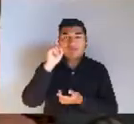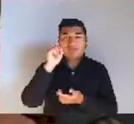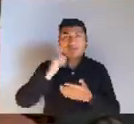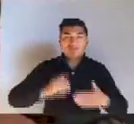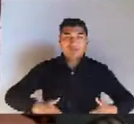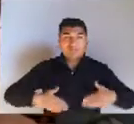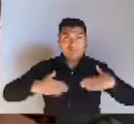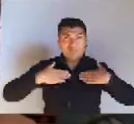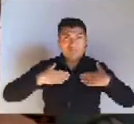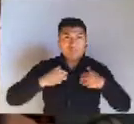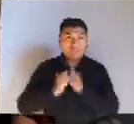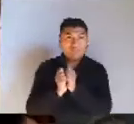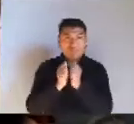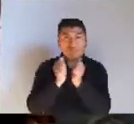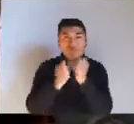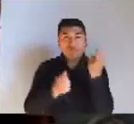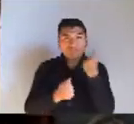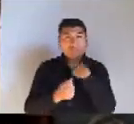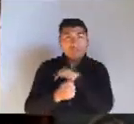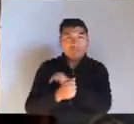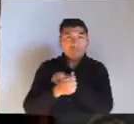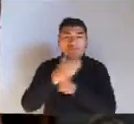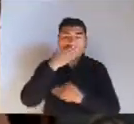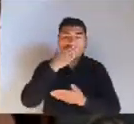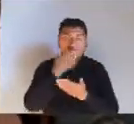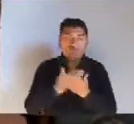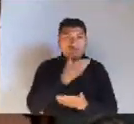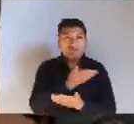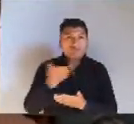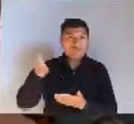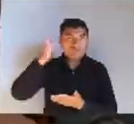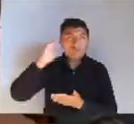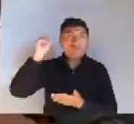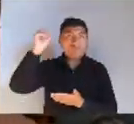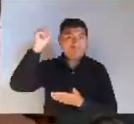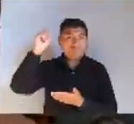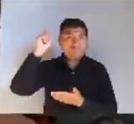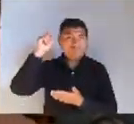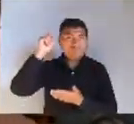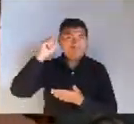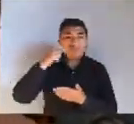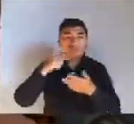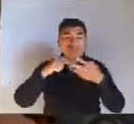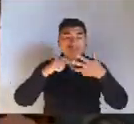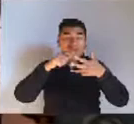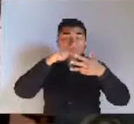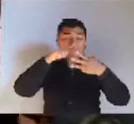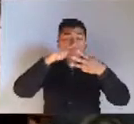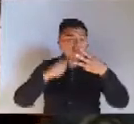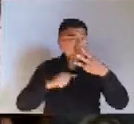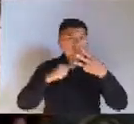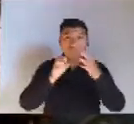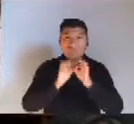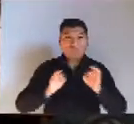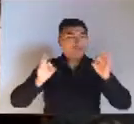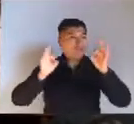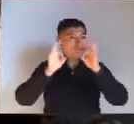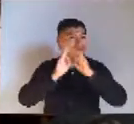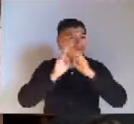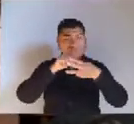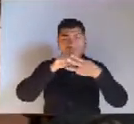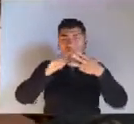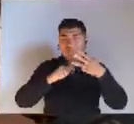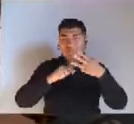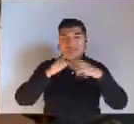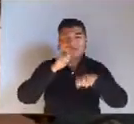viva en nosotros la bondad de Dios. Tres puntos tan importantes, tres momentos tan